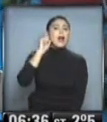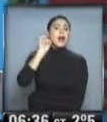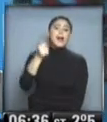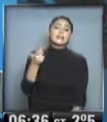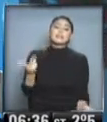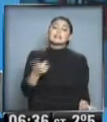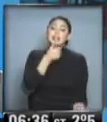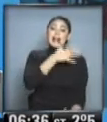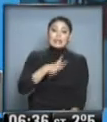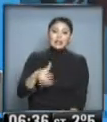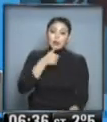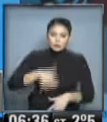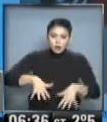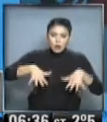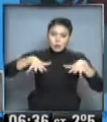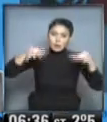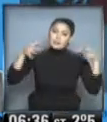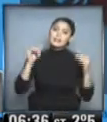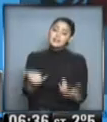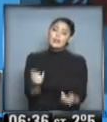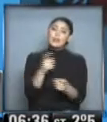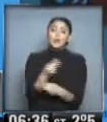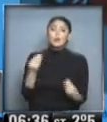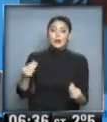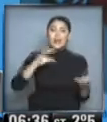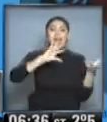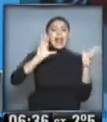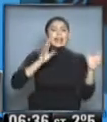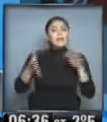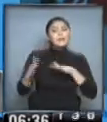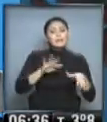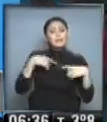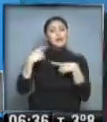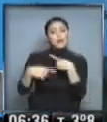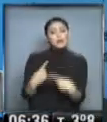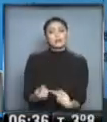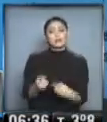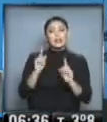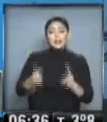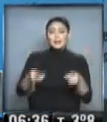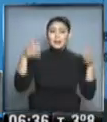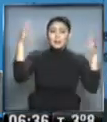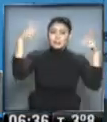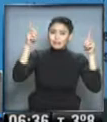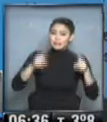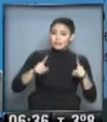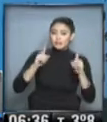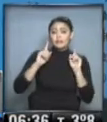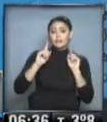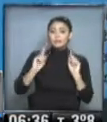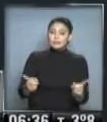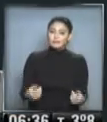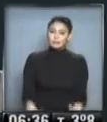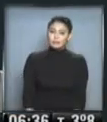del río, lo de la crecida es un problema porque el tiempo sigue estando muy inestable y siguen las condiciones meteorológicas